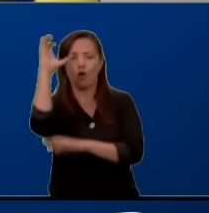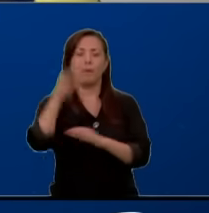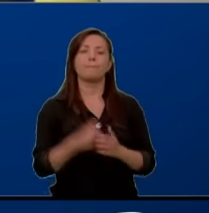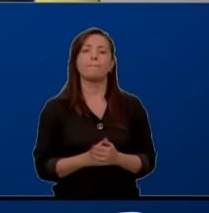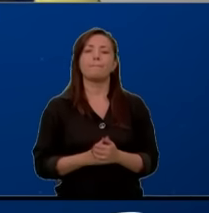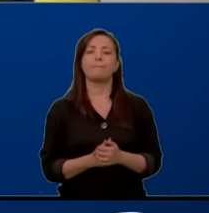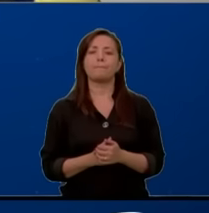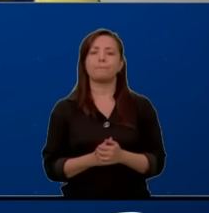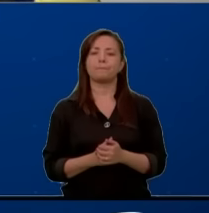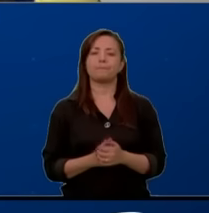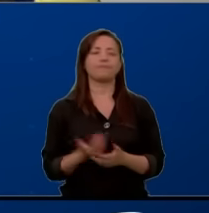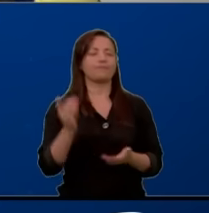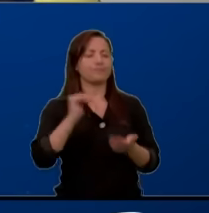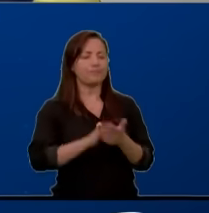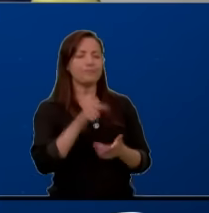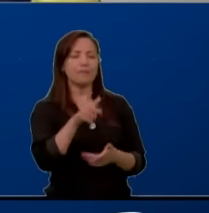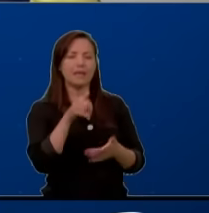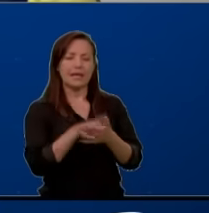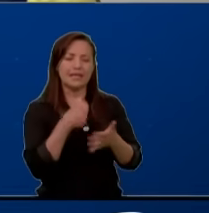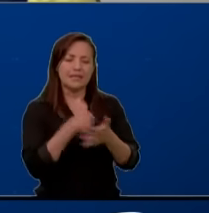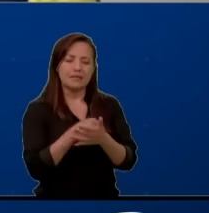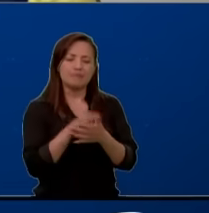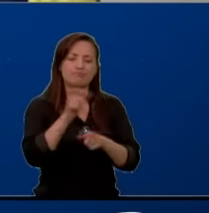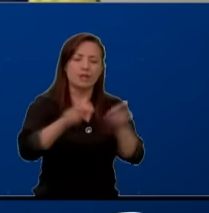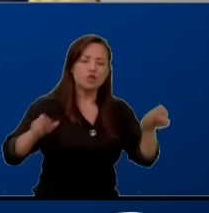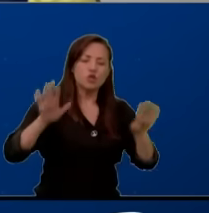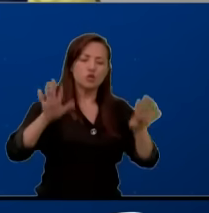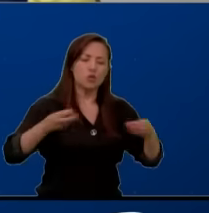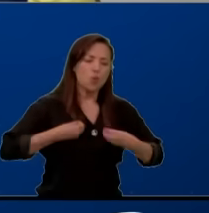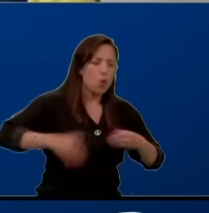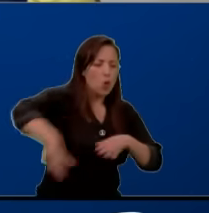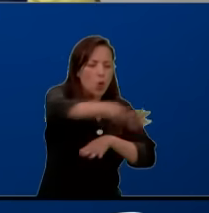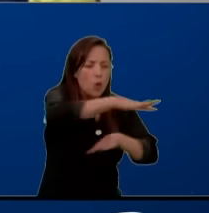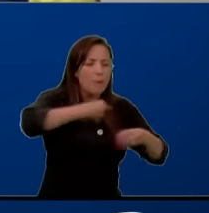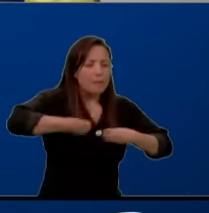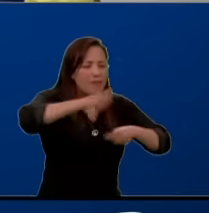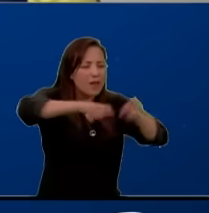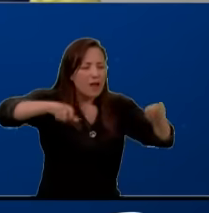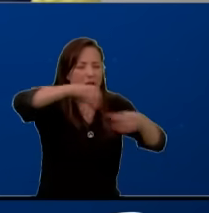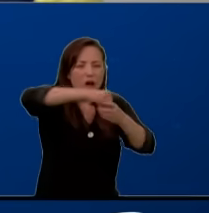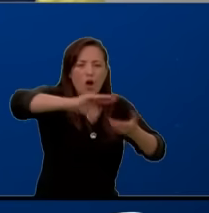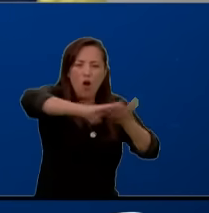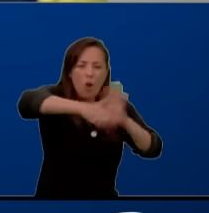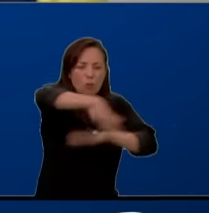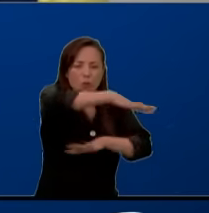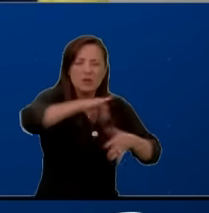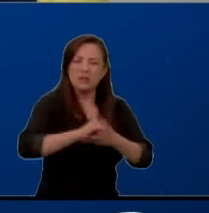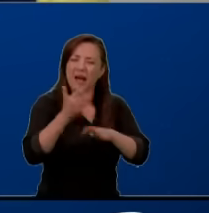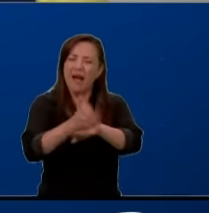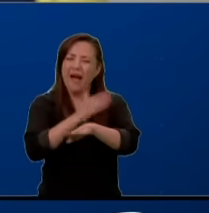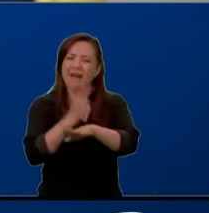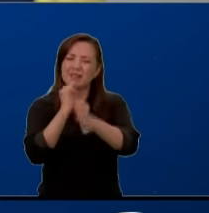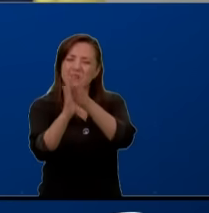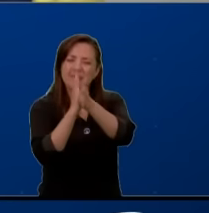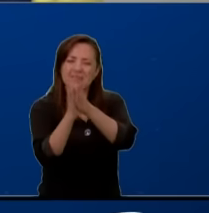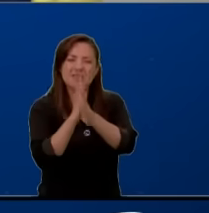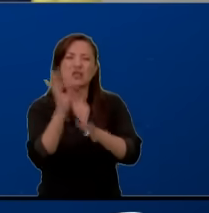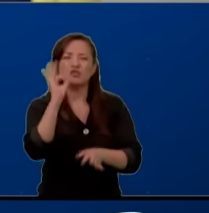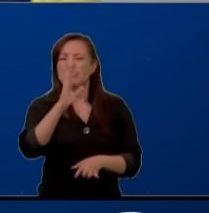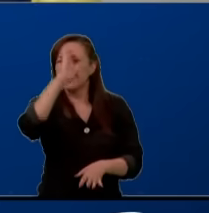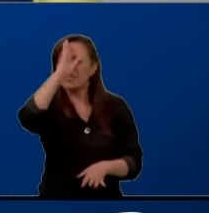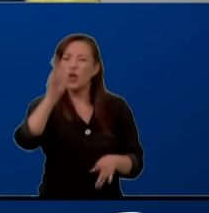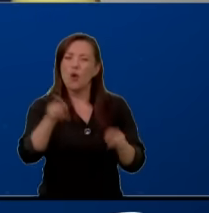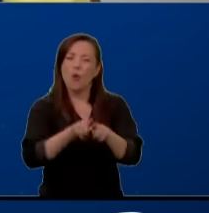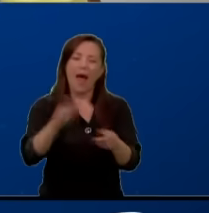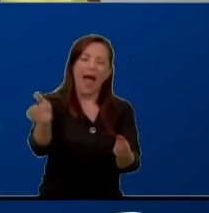Subdirector, insistimos en el papel de la comunidad. Usted nos hablaba hace un instante de los tradicionales sancochos, asados, que pueden ser